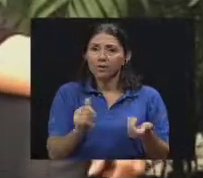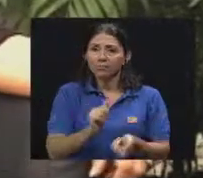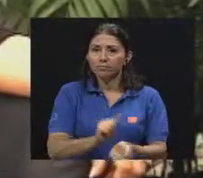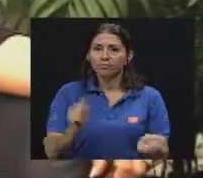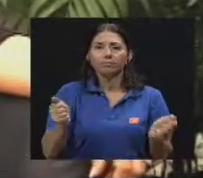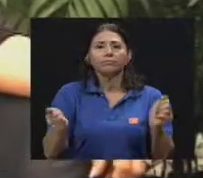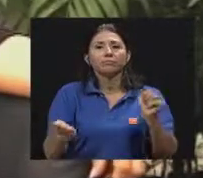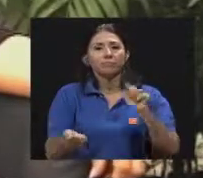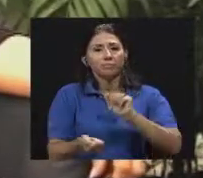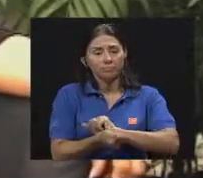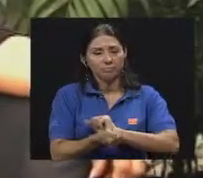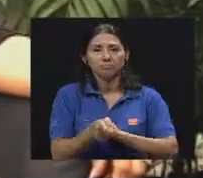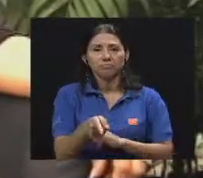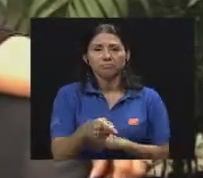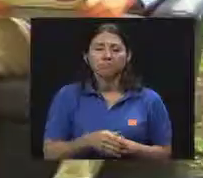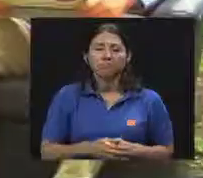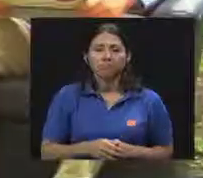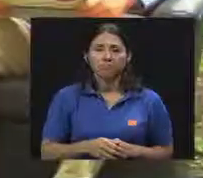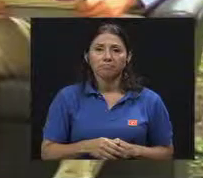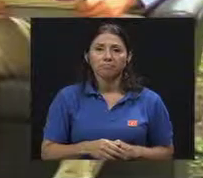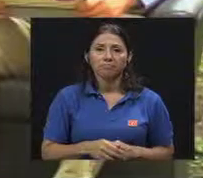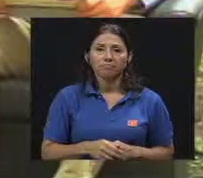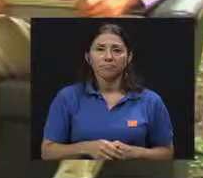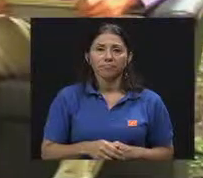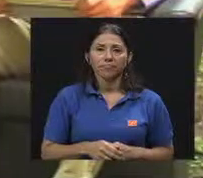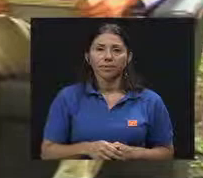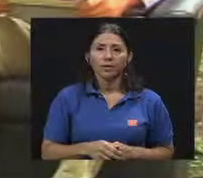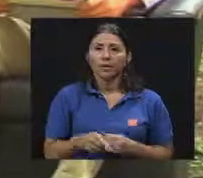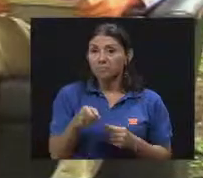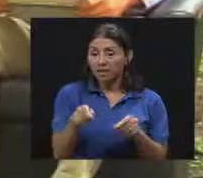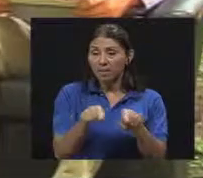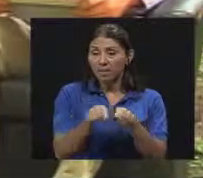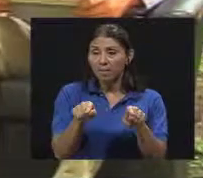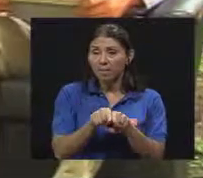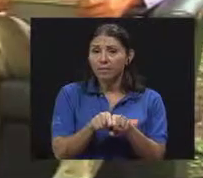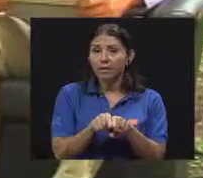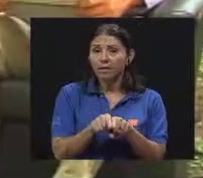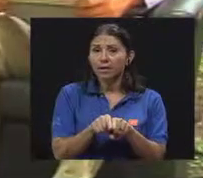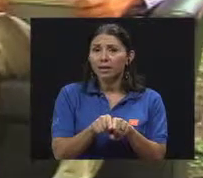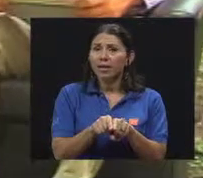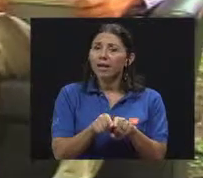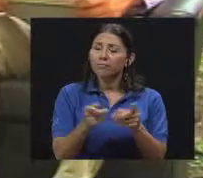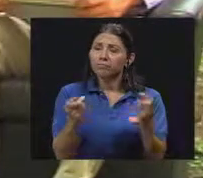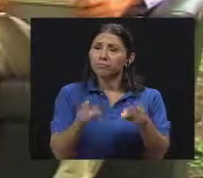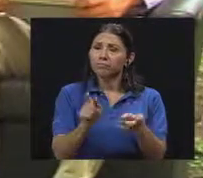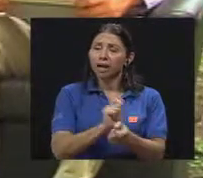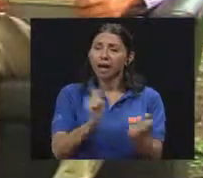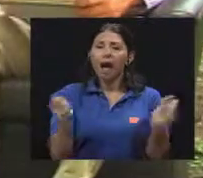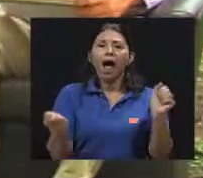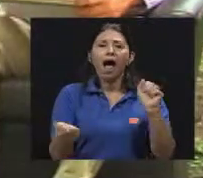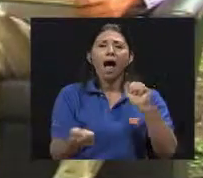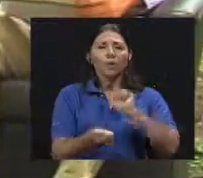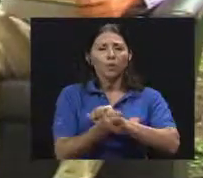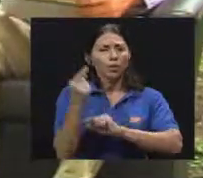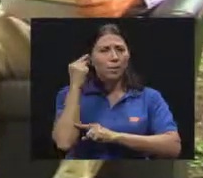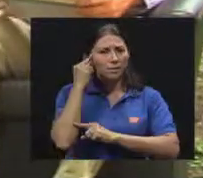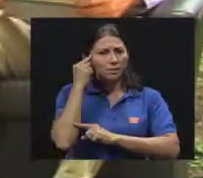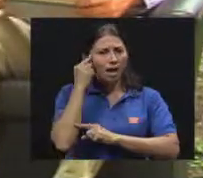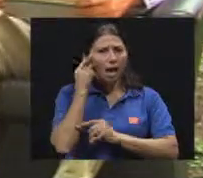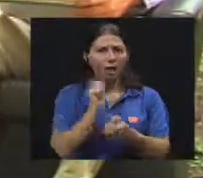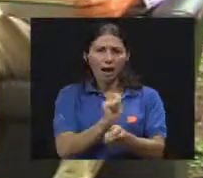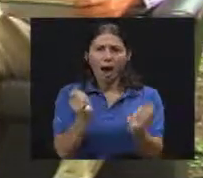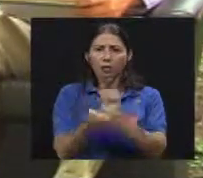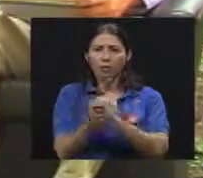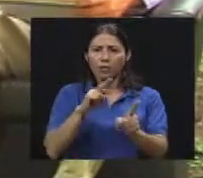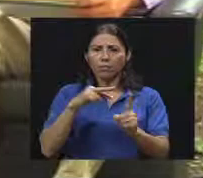cambio en esta forma de pensar. Y que obedece también un poco a ese cambio de pensar y de mirar a la